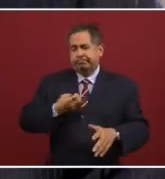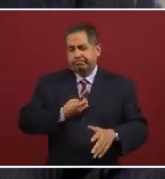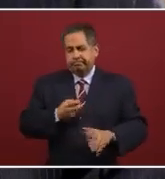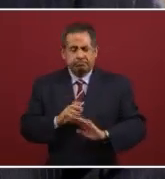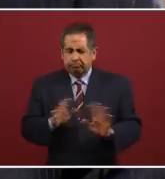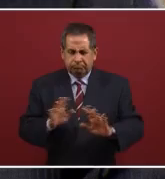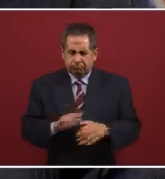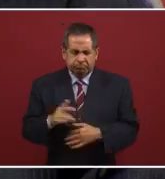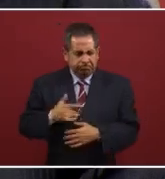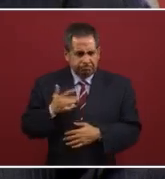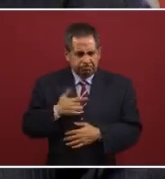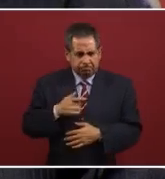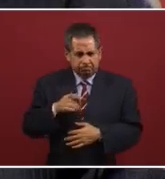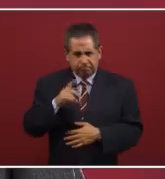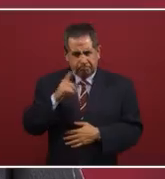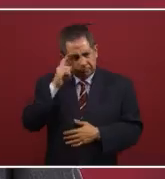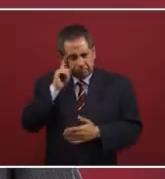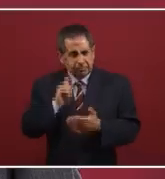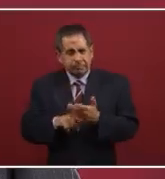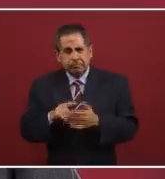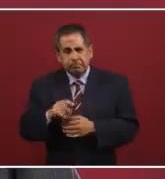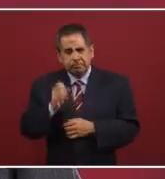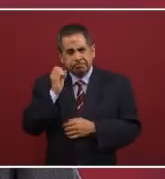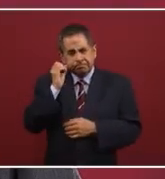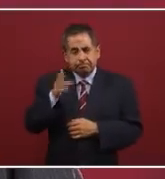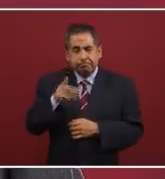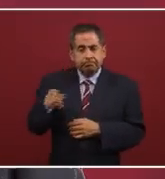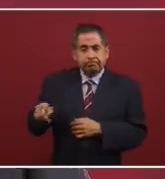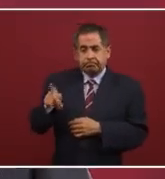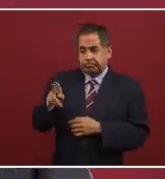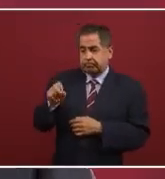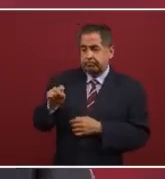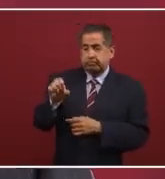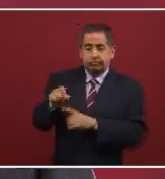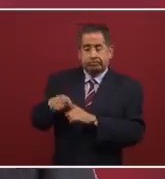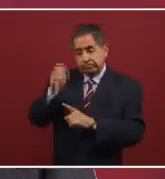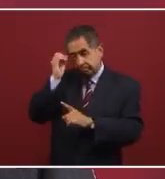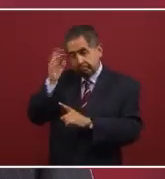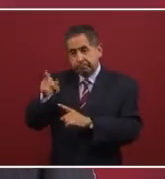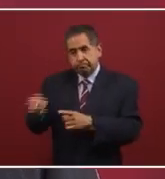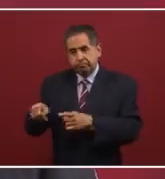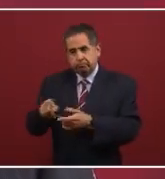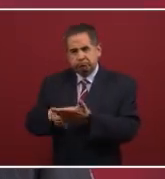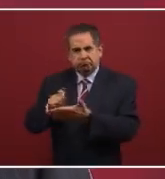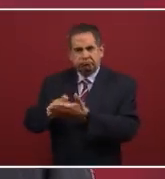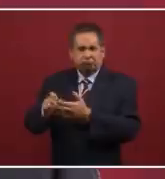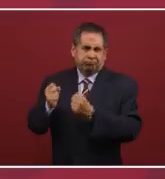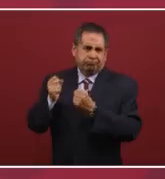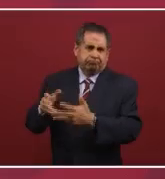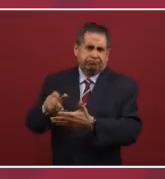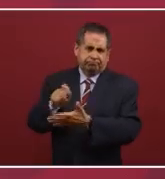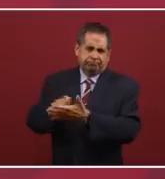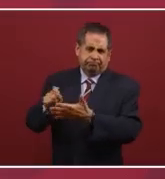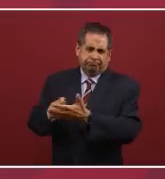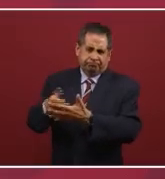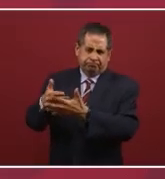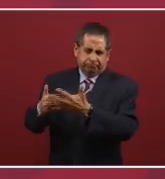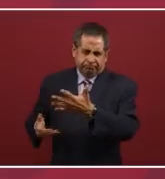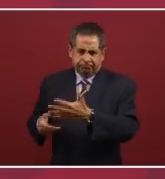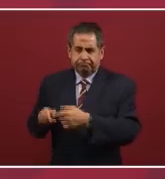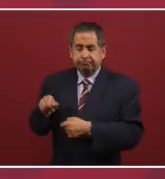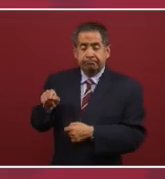Pero yo siento que se le olvidó, porque ha escrito también mucho,